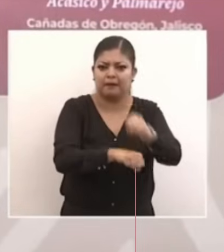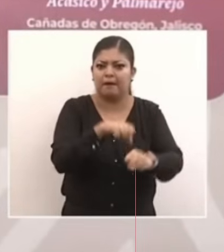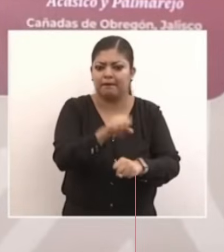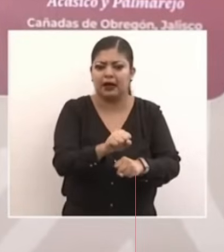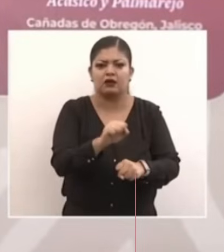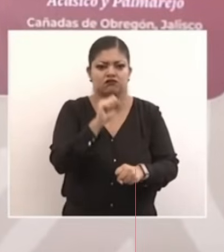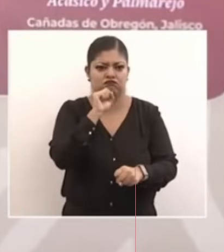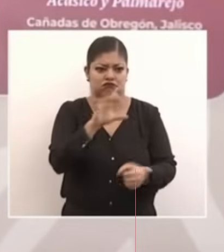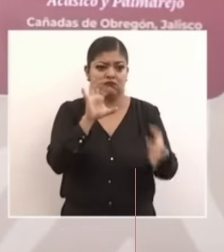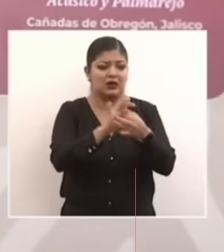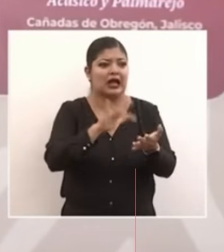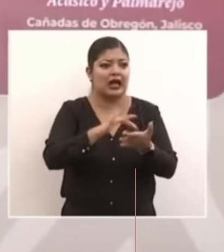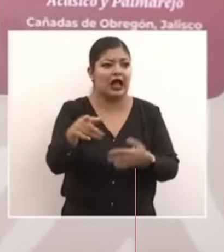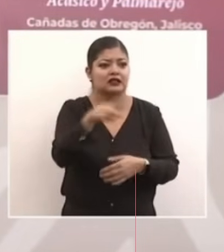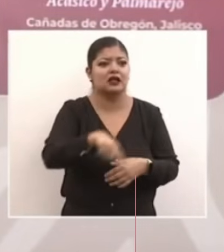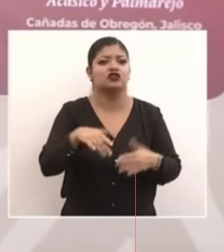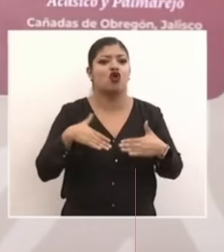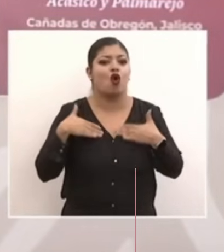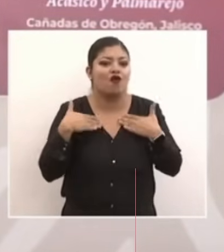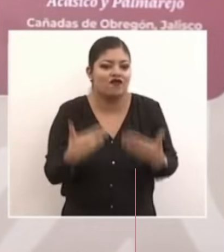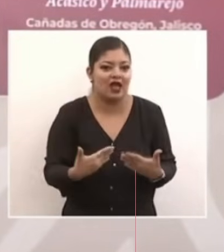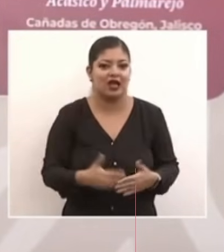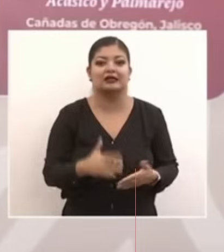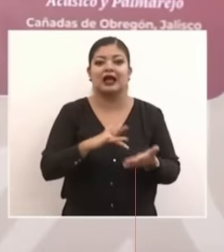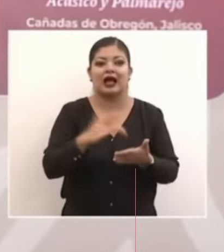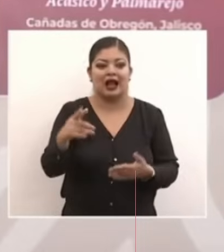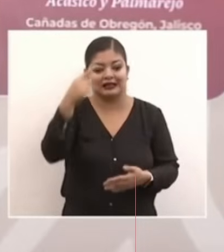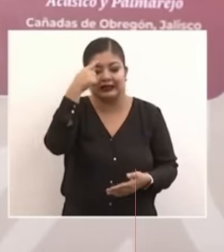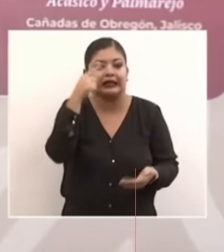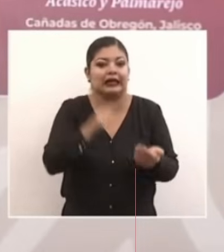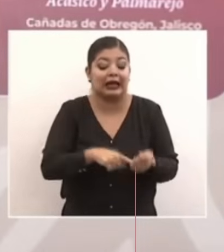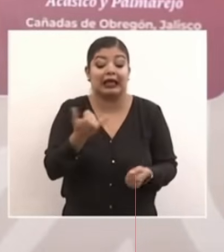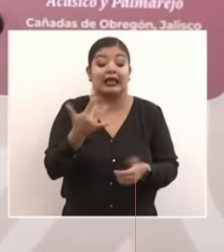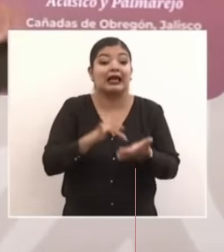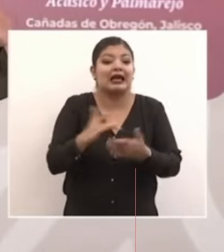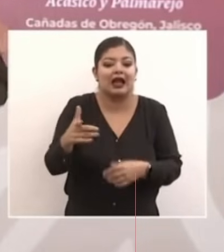coincidencias, gracias por confiar, gracias por creer y gracias por